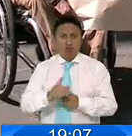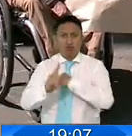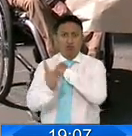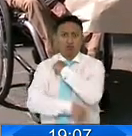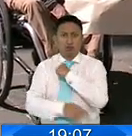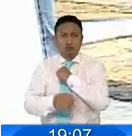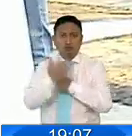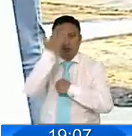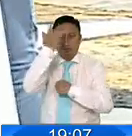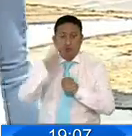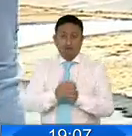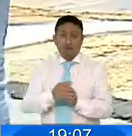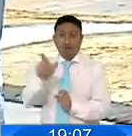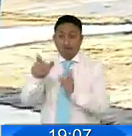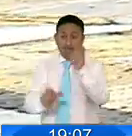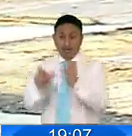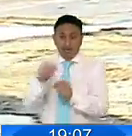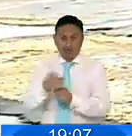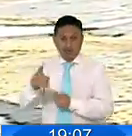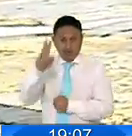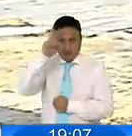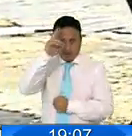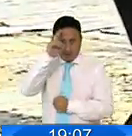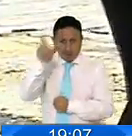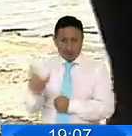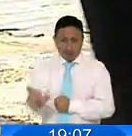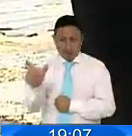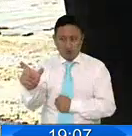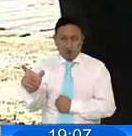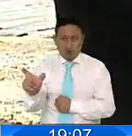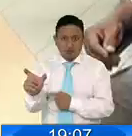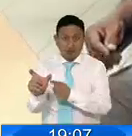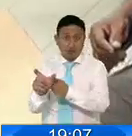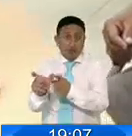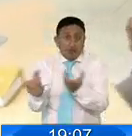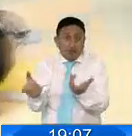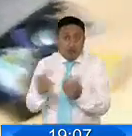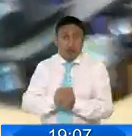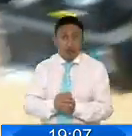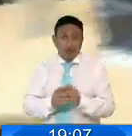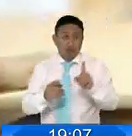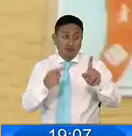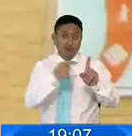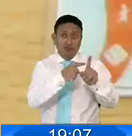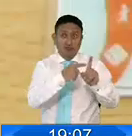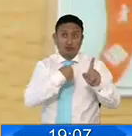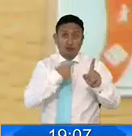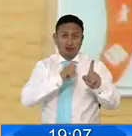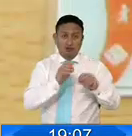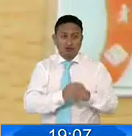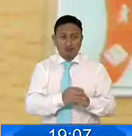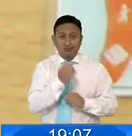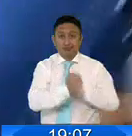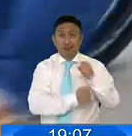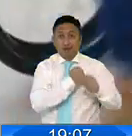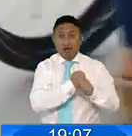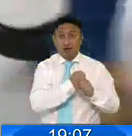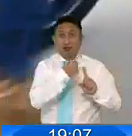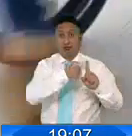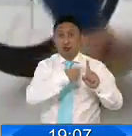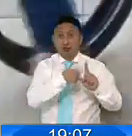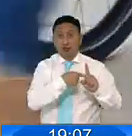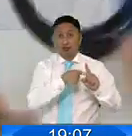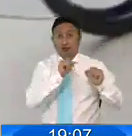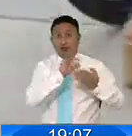debido a que muchas personas han sacado irregularmente este certificado, mientras otras tienen que esperar por varios meses que